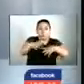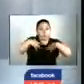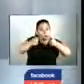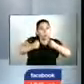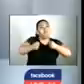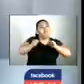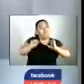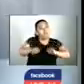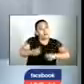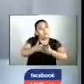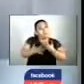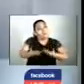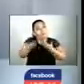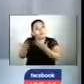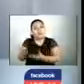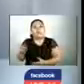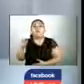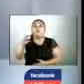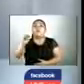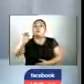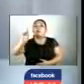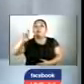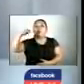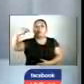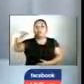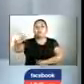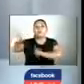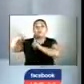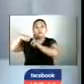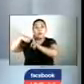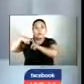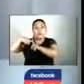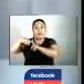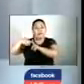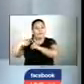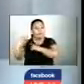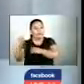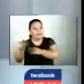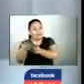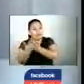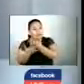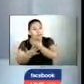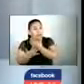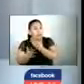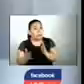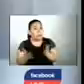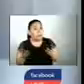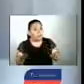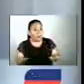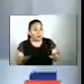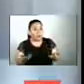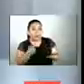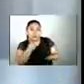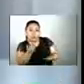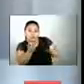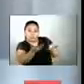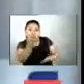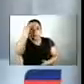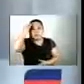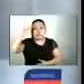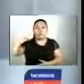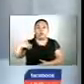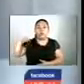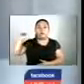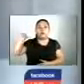de tipo ORH positivo. Esta sangre o este plasma será colocado a Ana Margarita